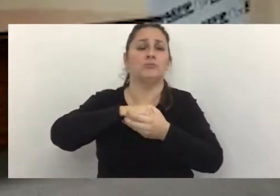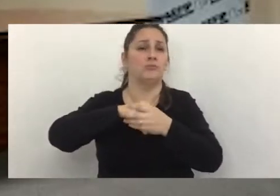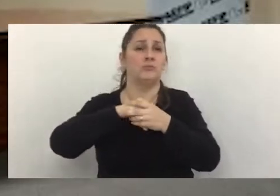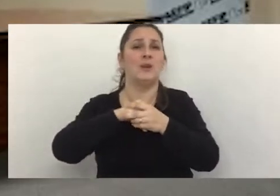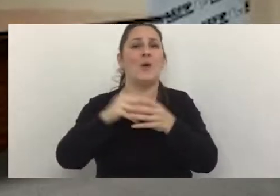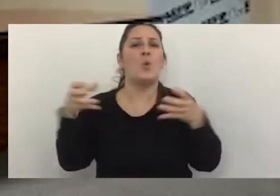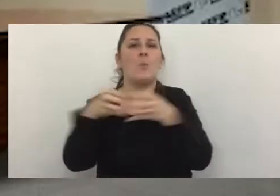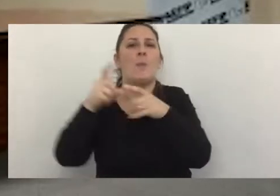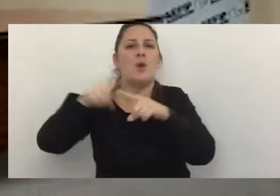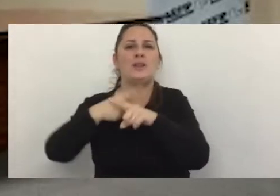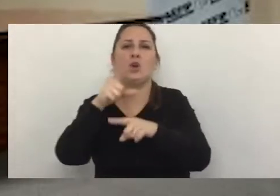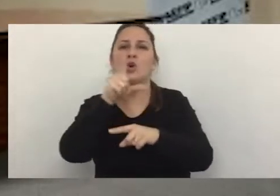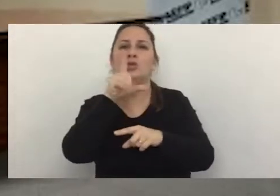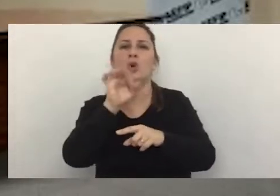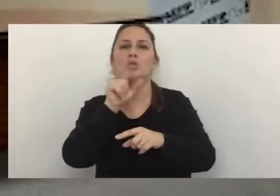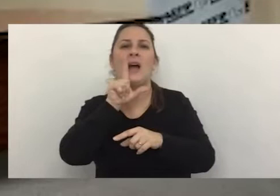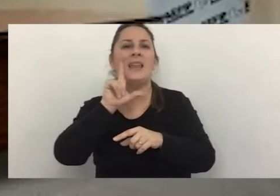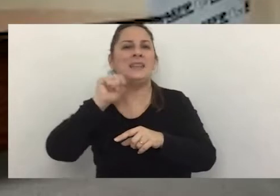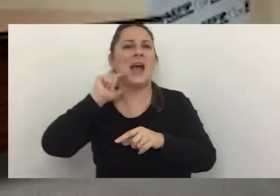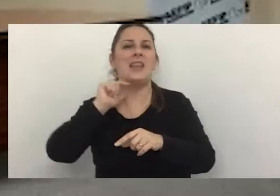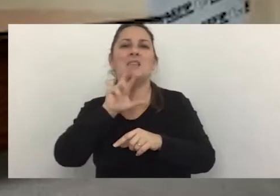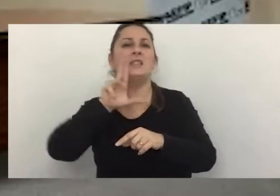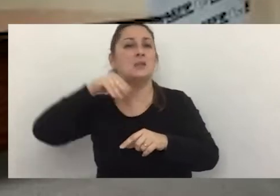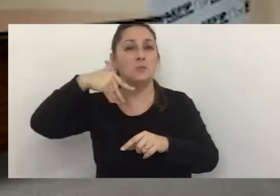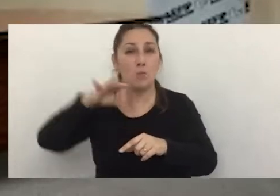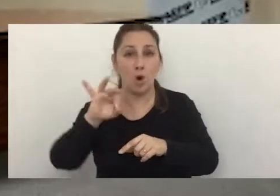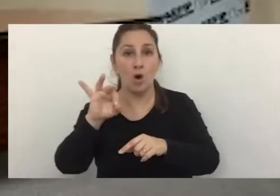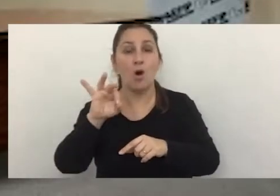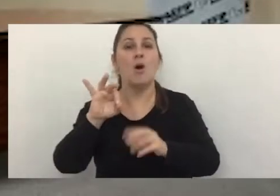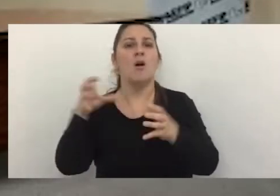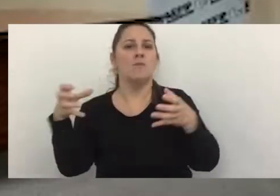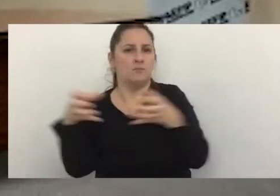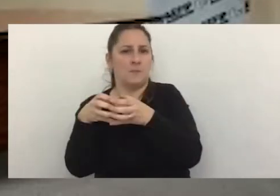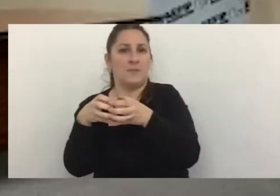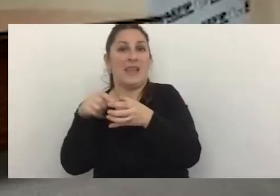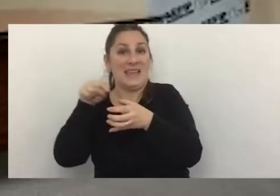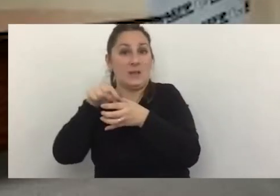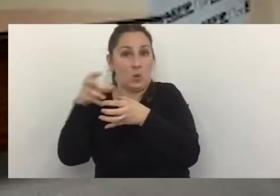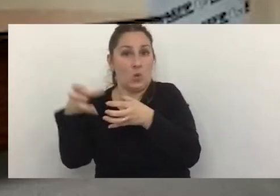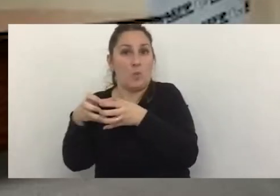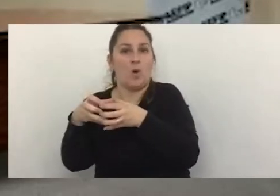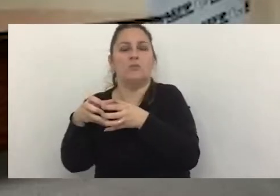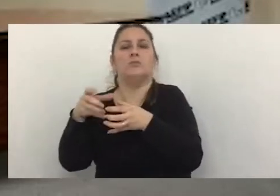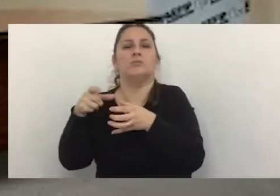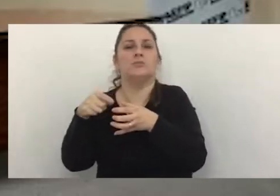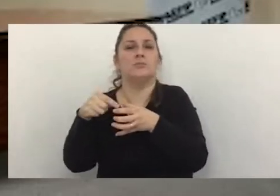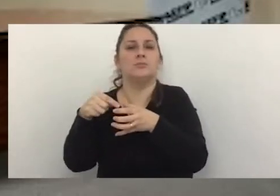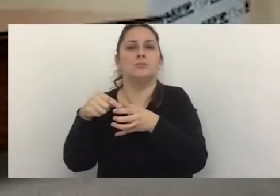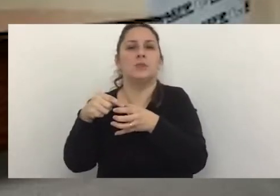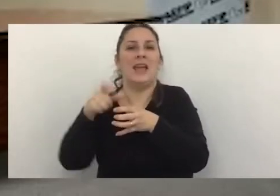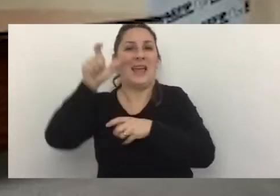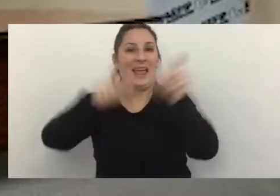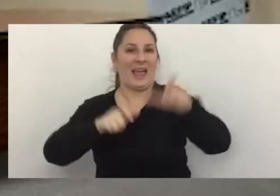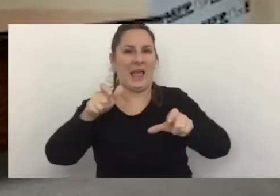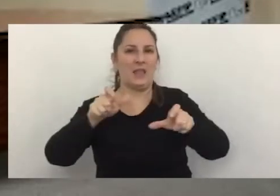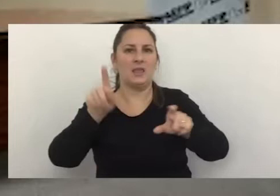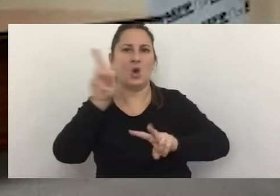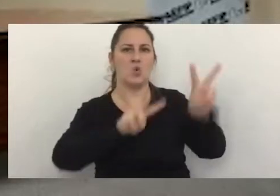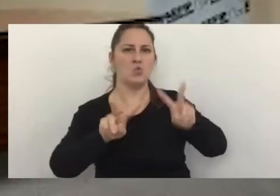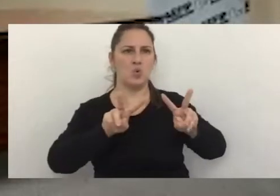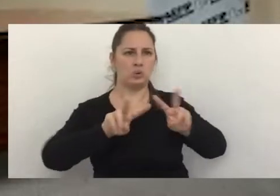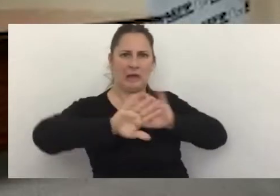totalitarismos despóticos y que habían separado a grandes masas de personas de la sociedad y las